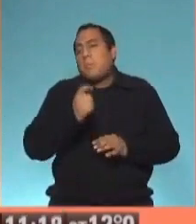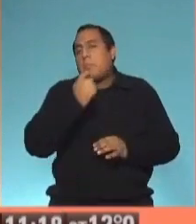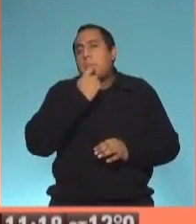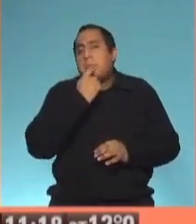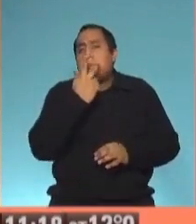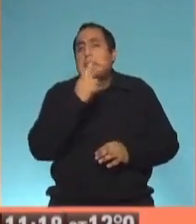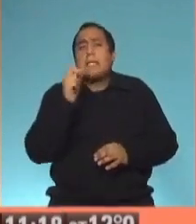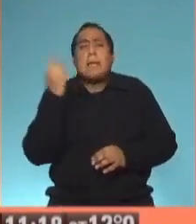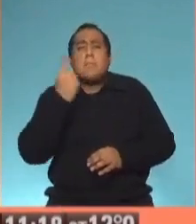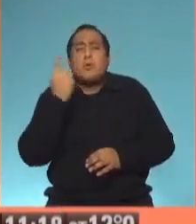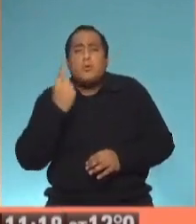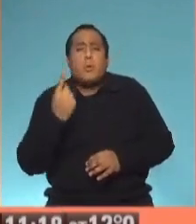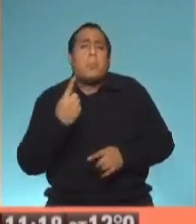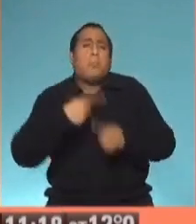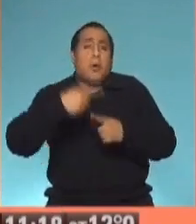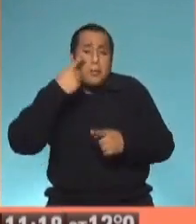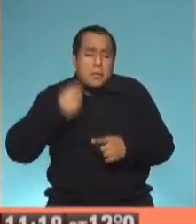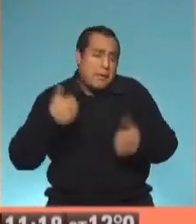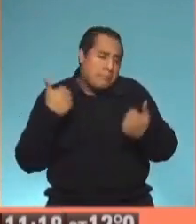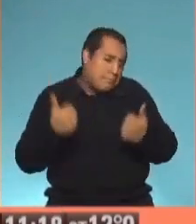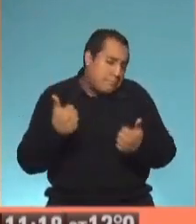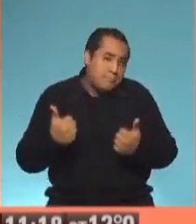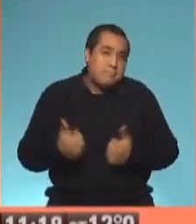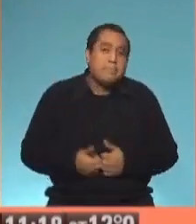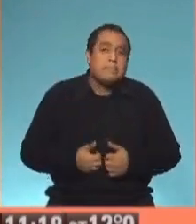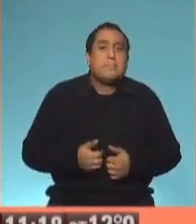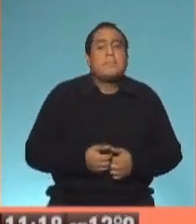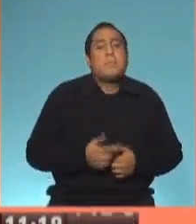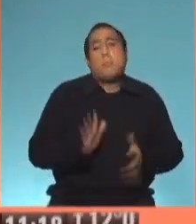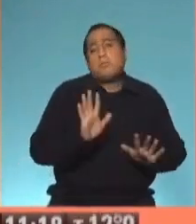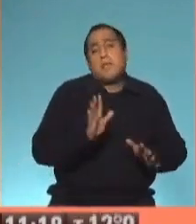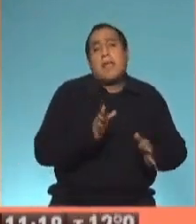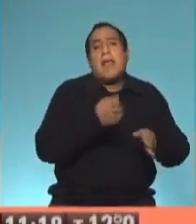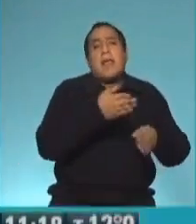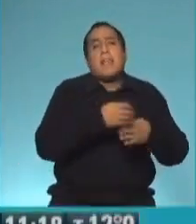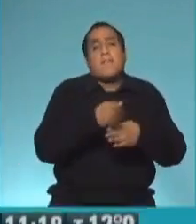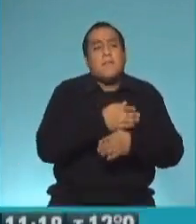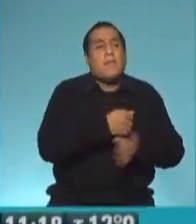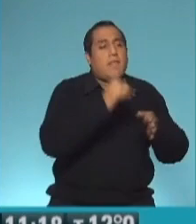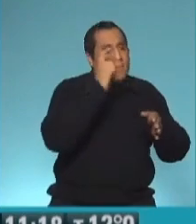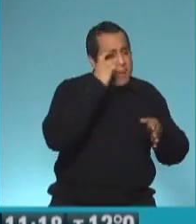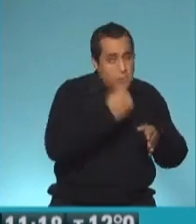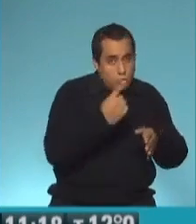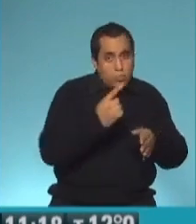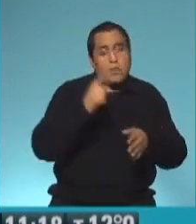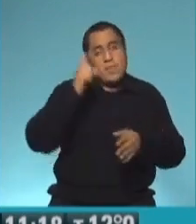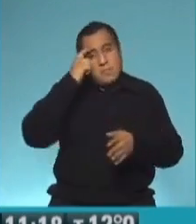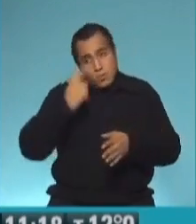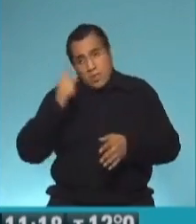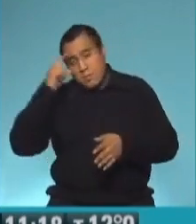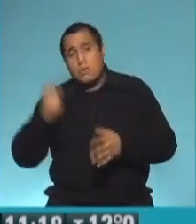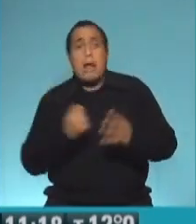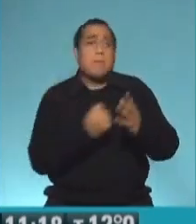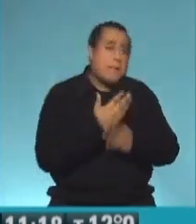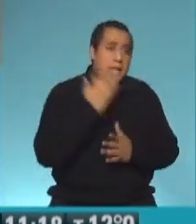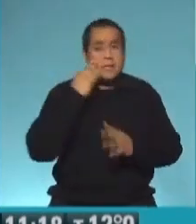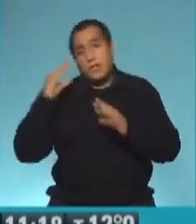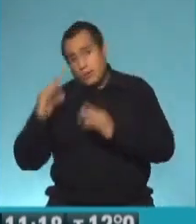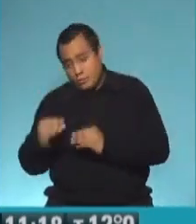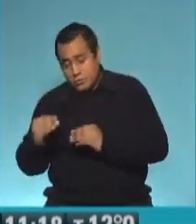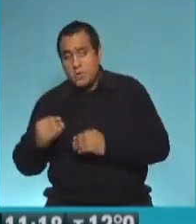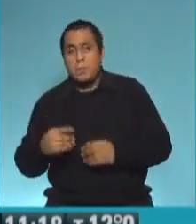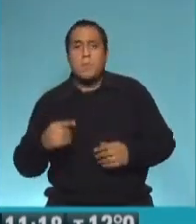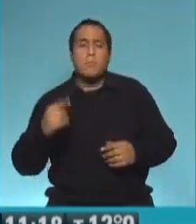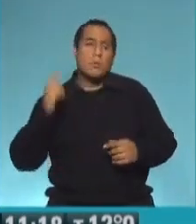30 minutos de ejercicios por día, divididos en periodos de 10 minutos durante la mañana, tarde y noche. Involucrar en los ejercicios